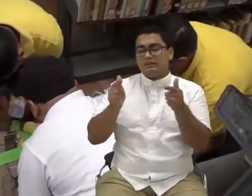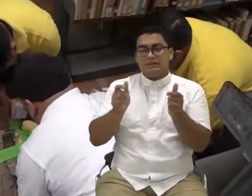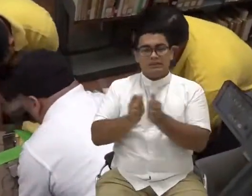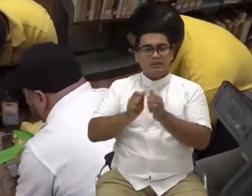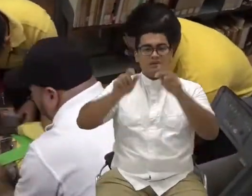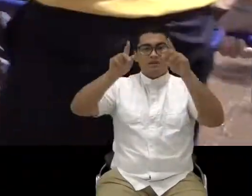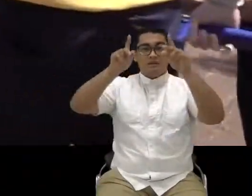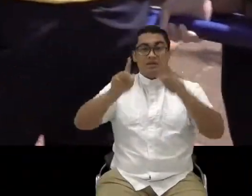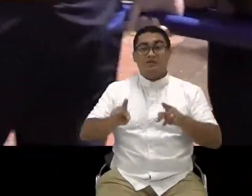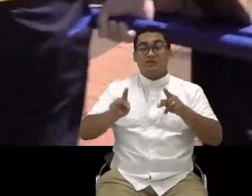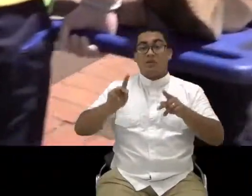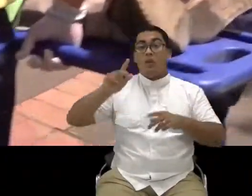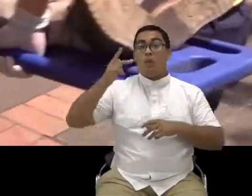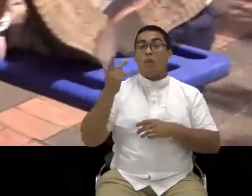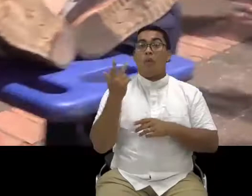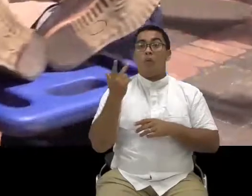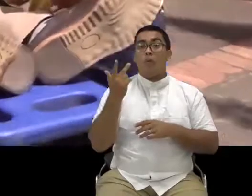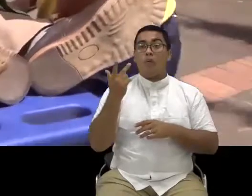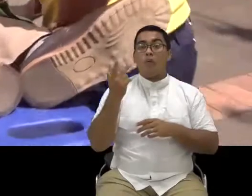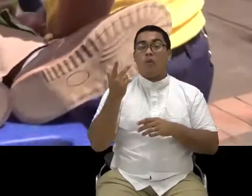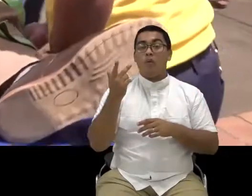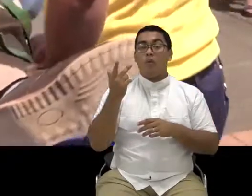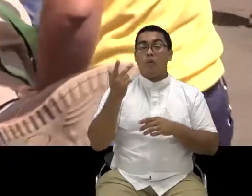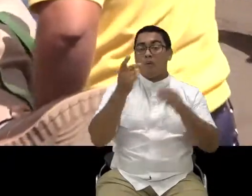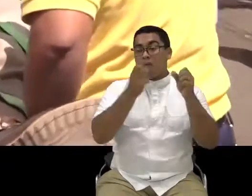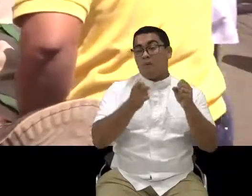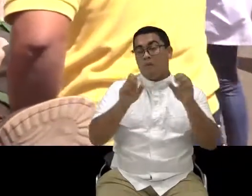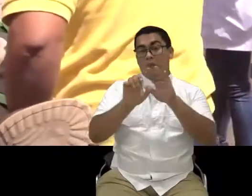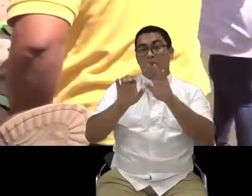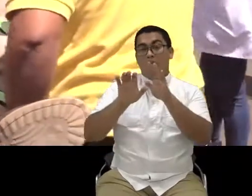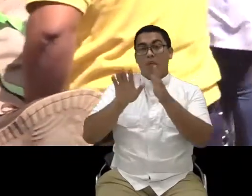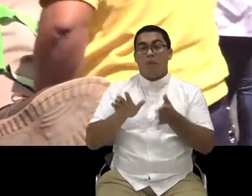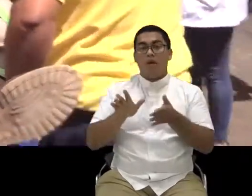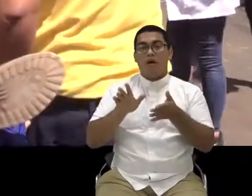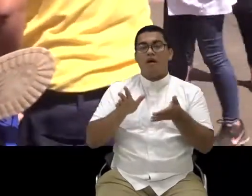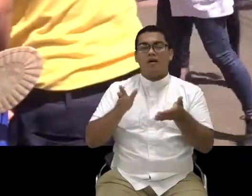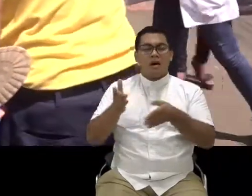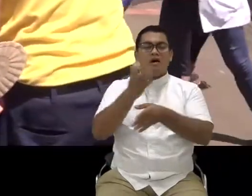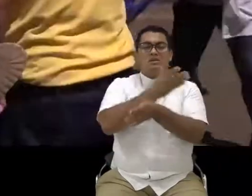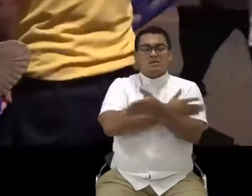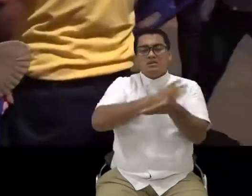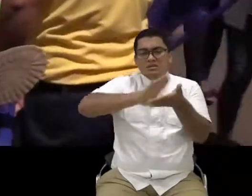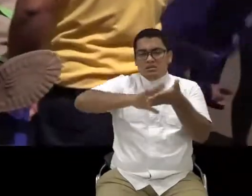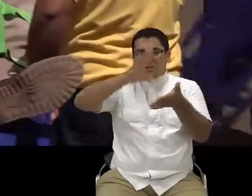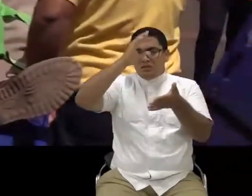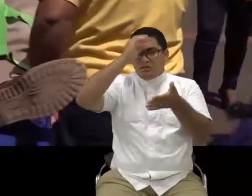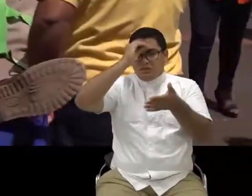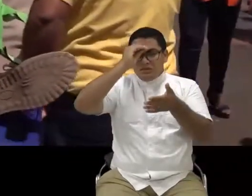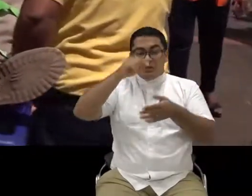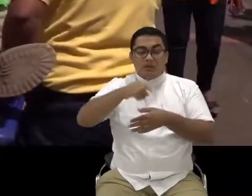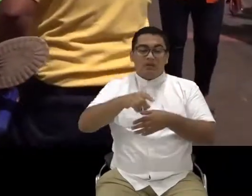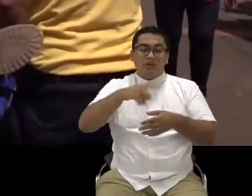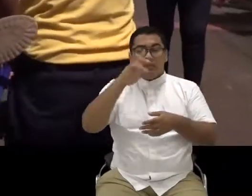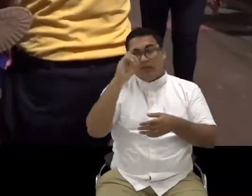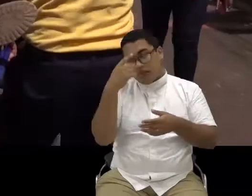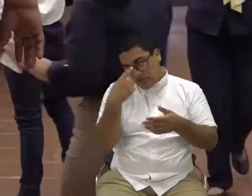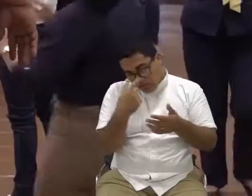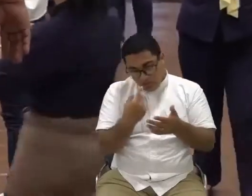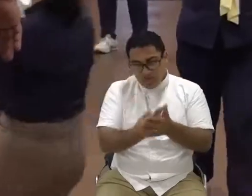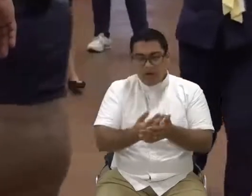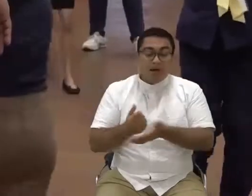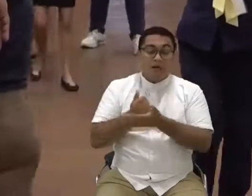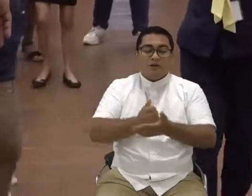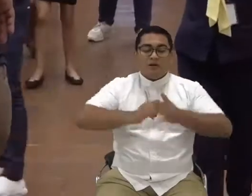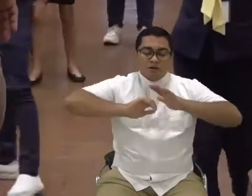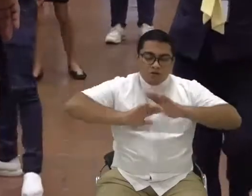auxilios compuesto por 8 personas que están capacitados no solamente para primeros auxilios, sino para recuperación